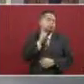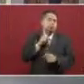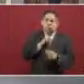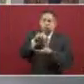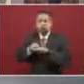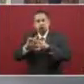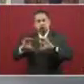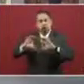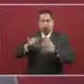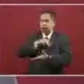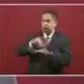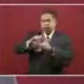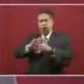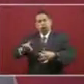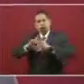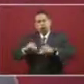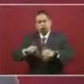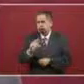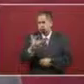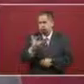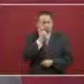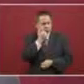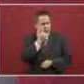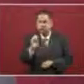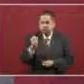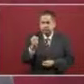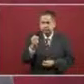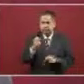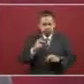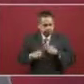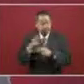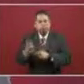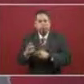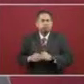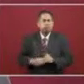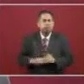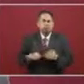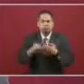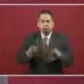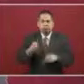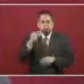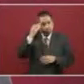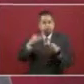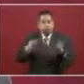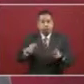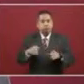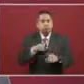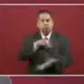Diputados, en el Congreso, en julio, perdón, septiembre, la apertura de